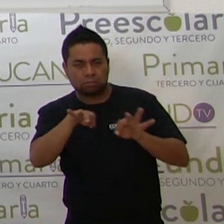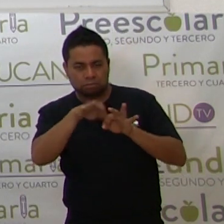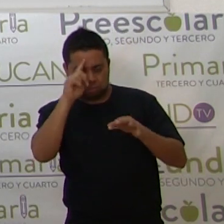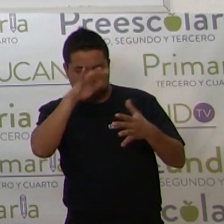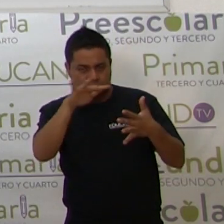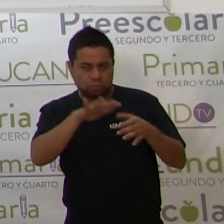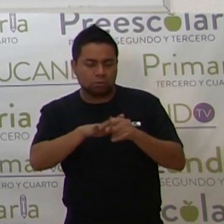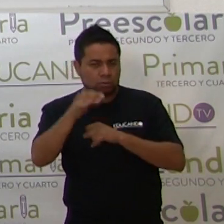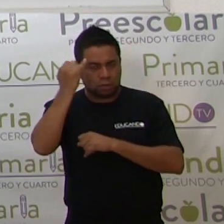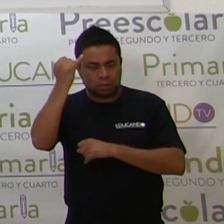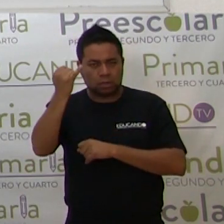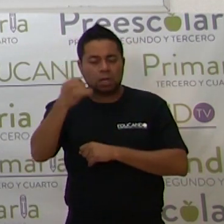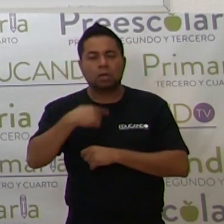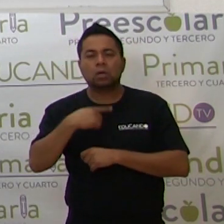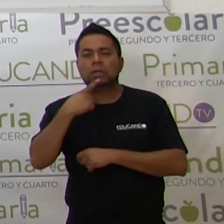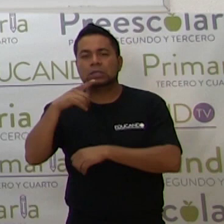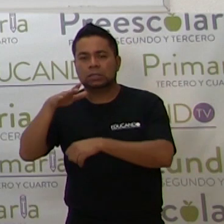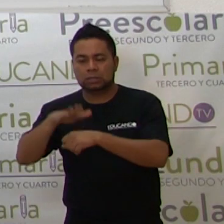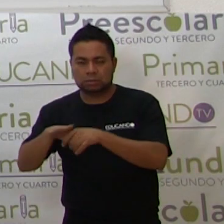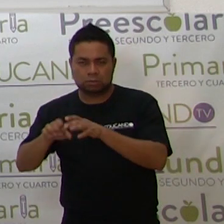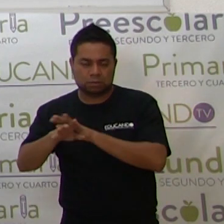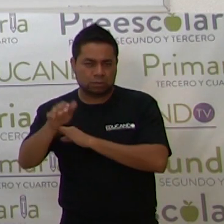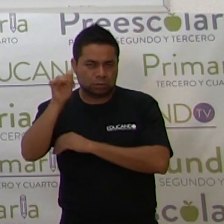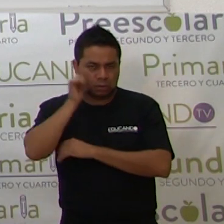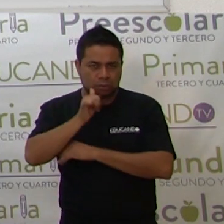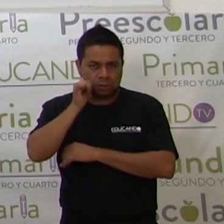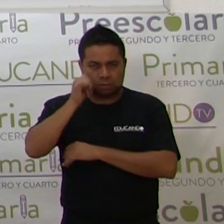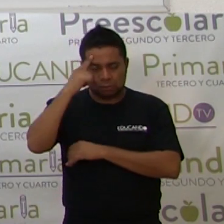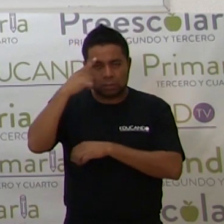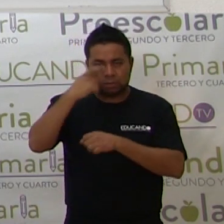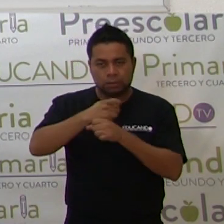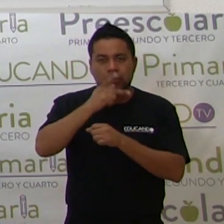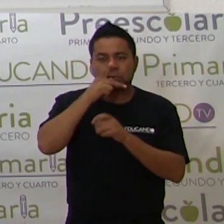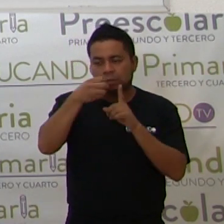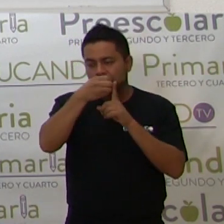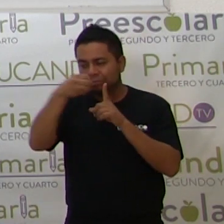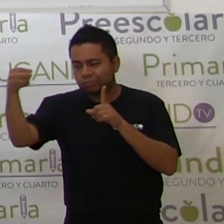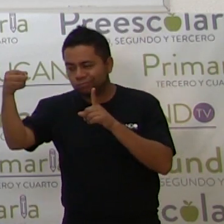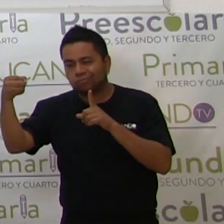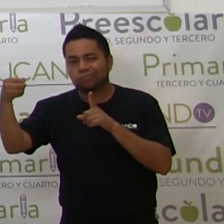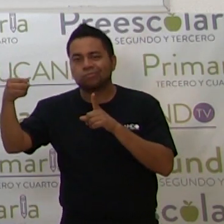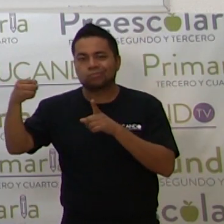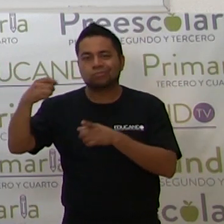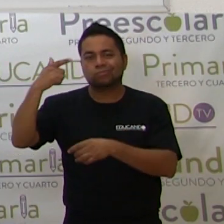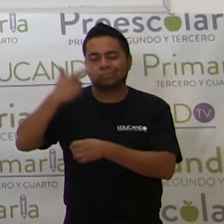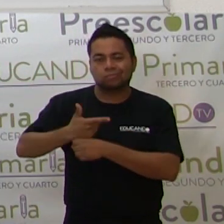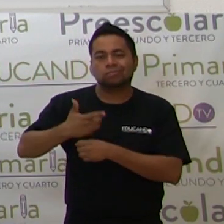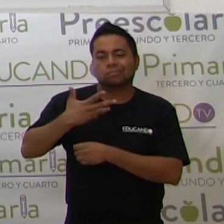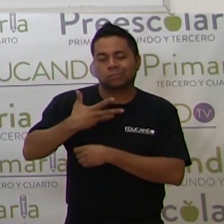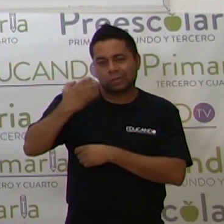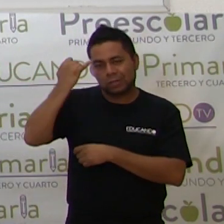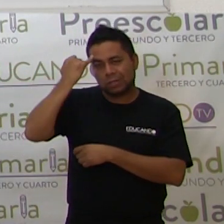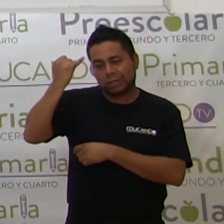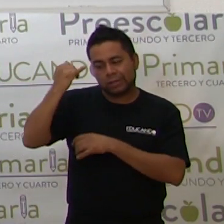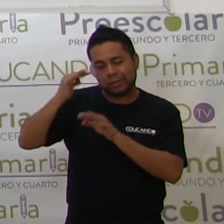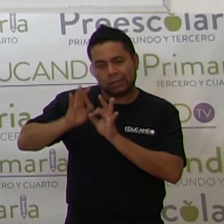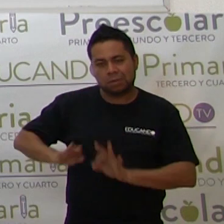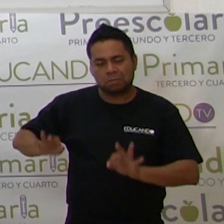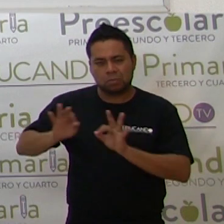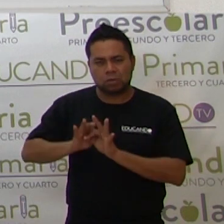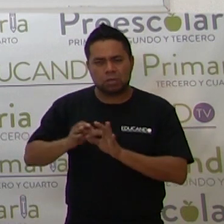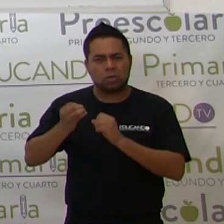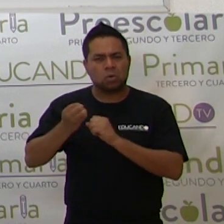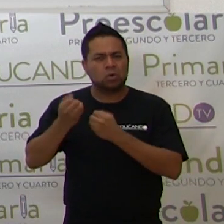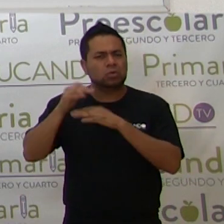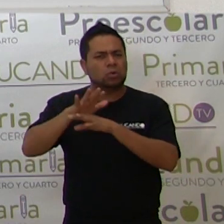texto? Ya yo les comentaba que siempre en la primera oración es donde vamos a encontrar como la idea central o de qué nos